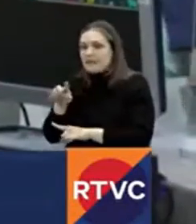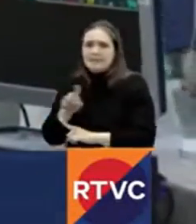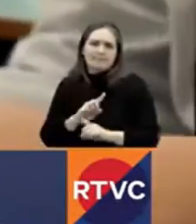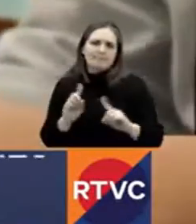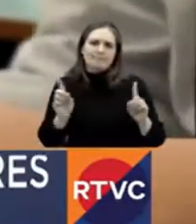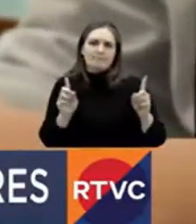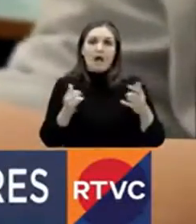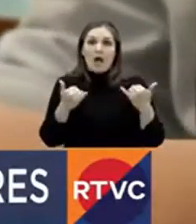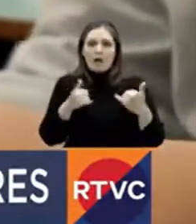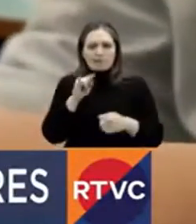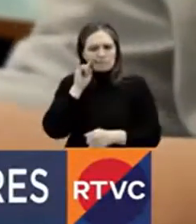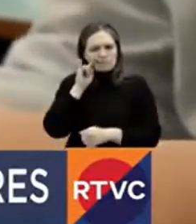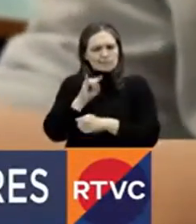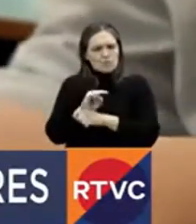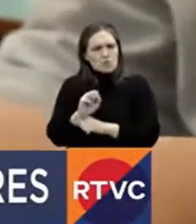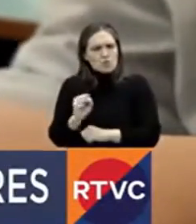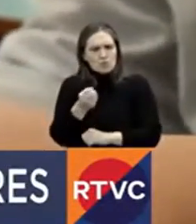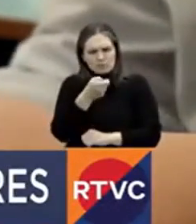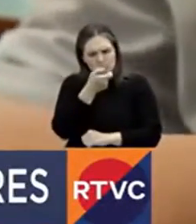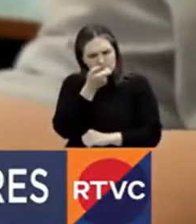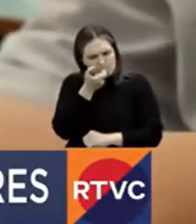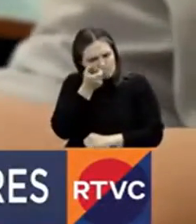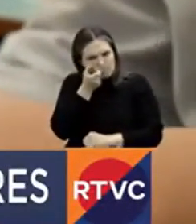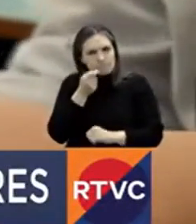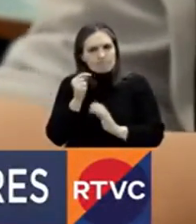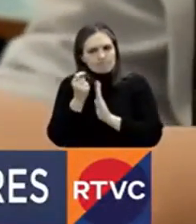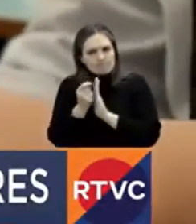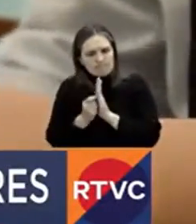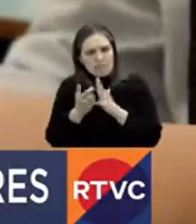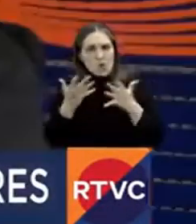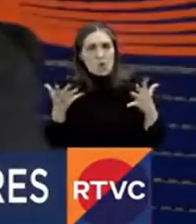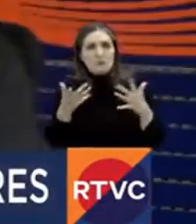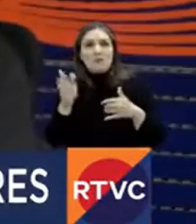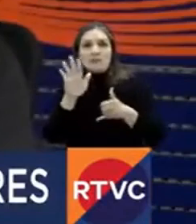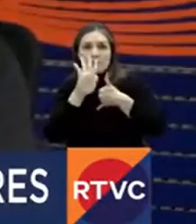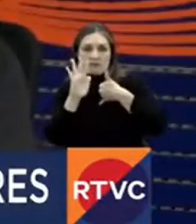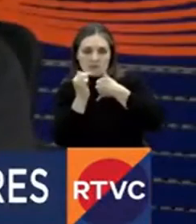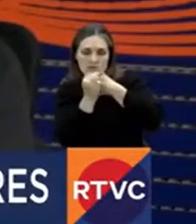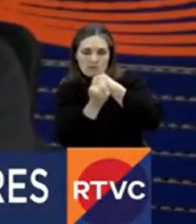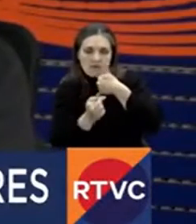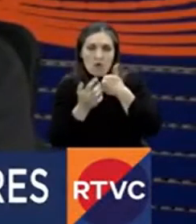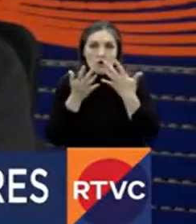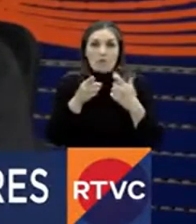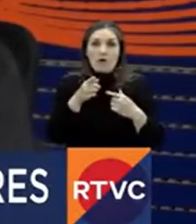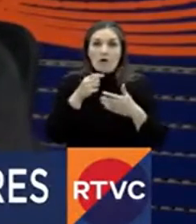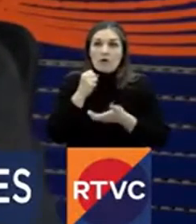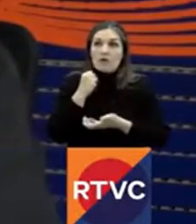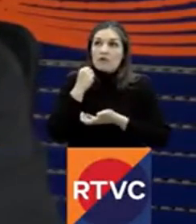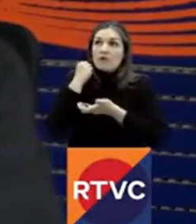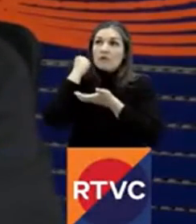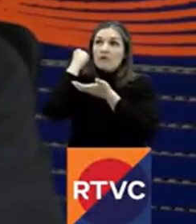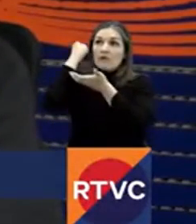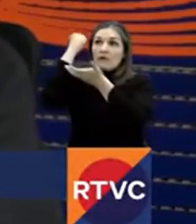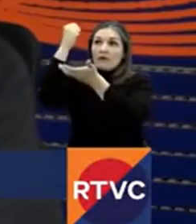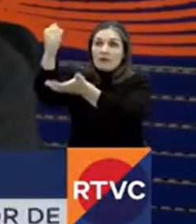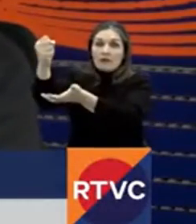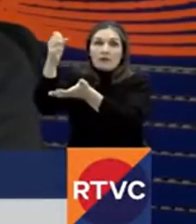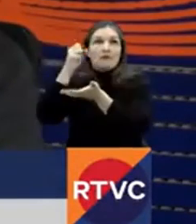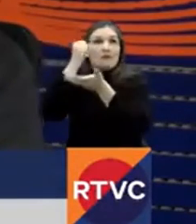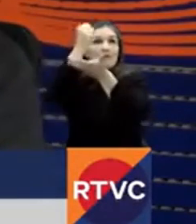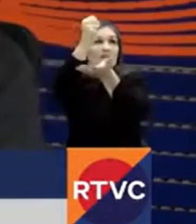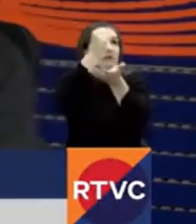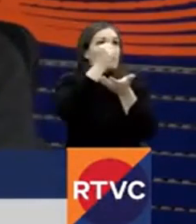estricta y explicó cómo será el manejo de los recursos en los departamentos y ciudades. Alcaldes van a tener que organizar la atención